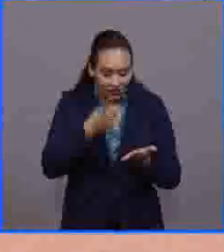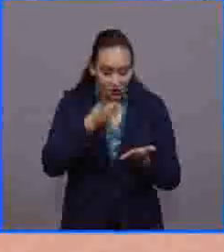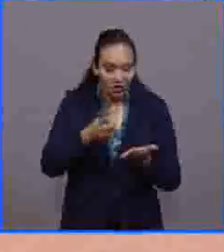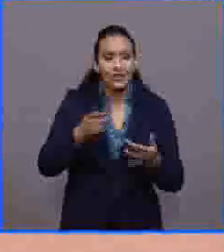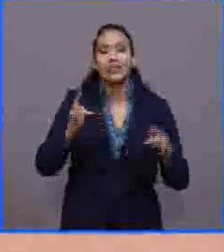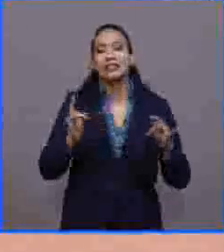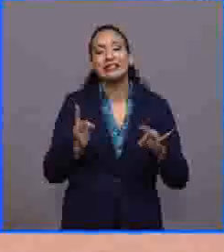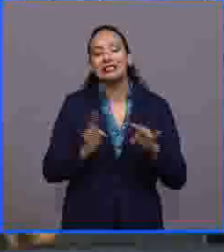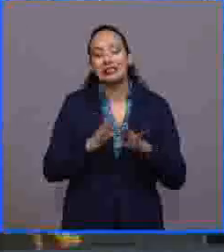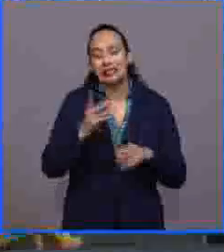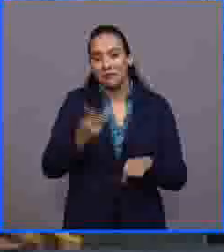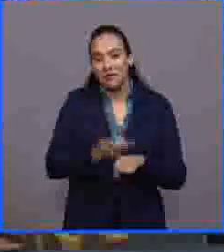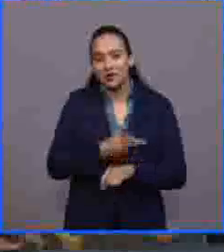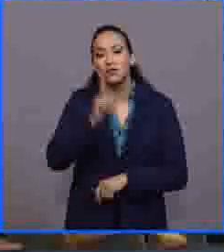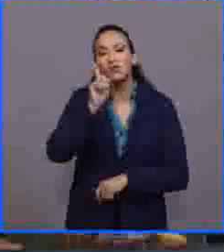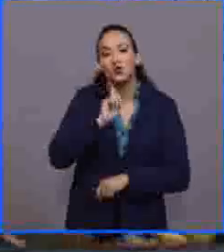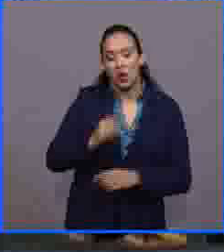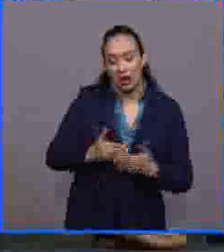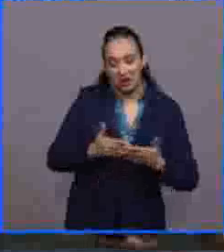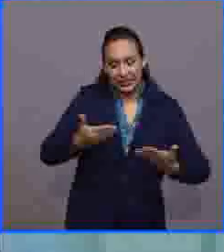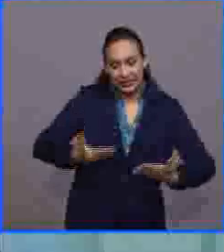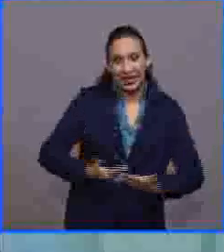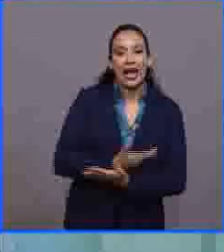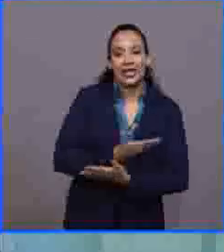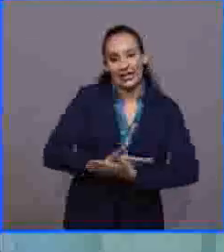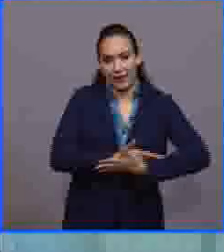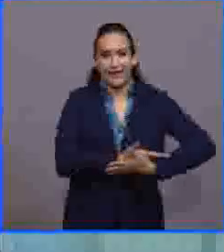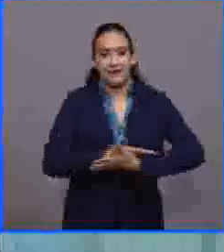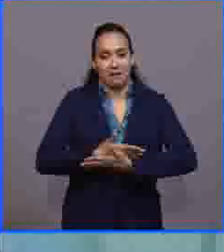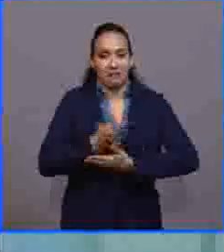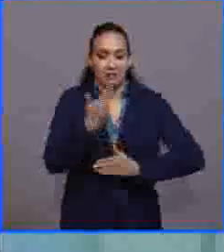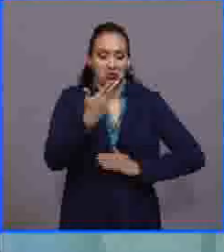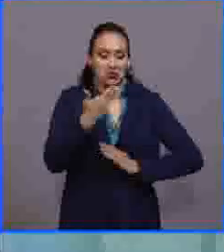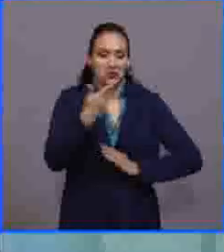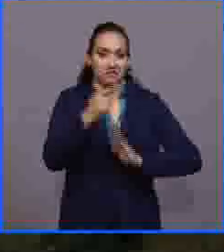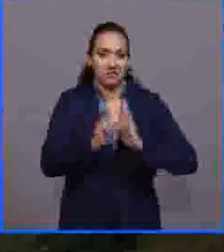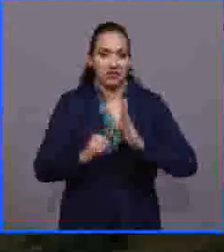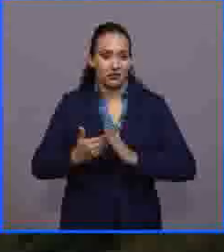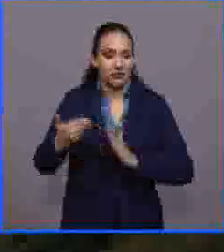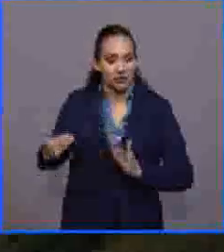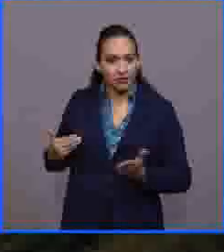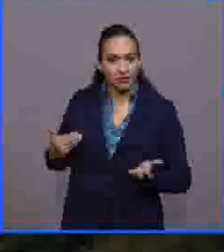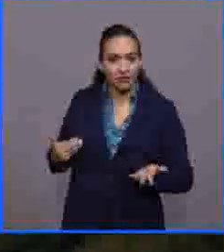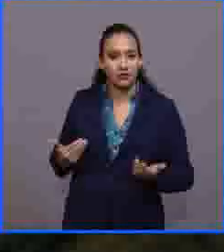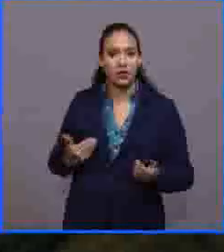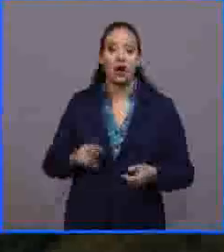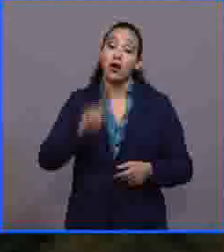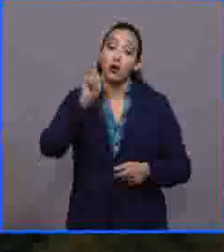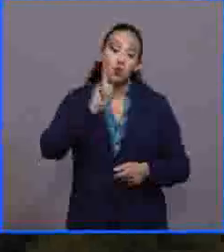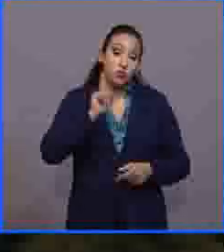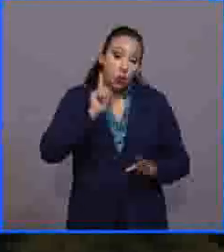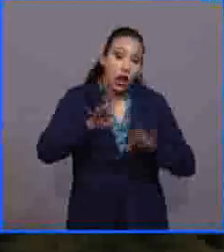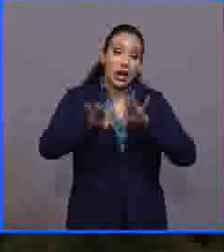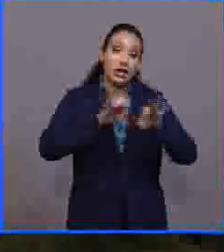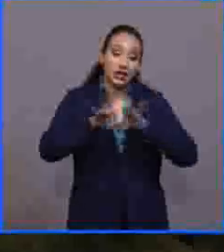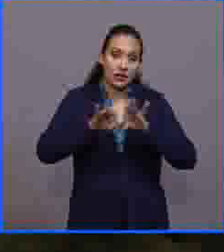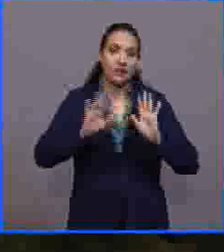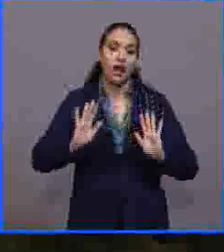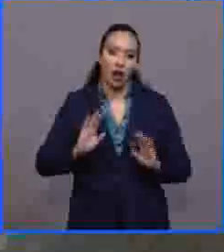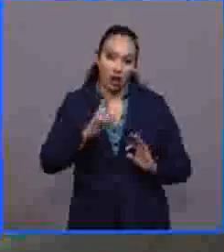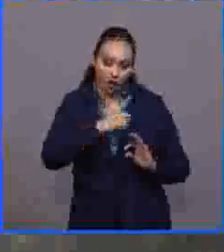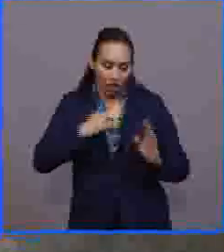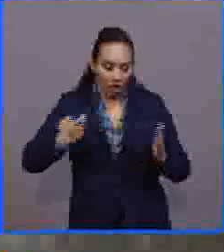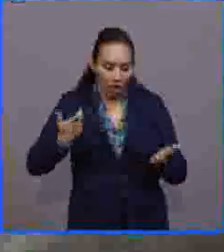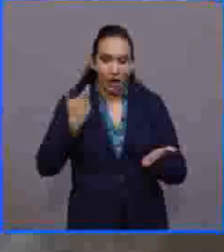en el reglamento. La sala indicó que el Seguro Social no puede determinar que el periodo de descanso por maternidad y el pago del